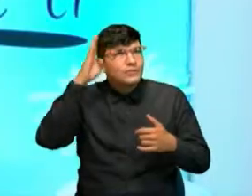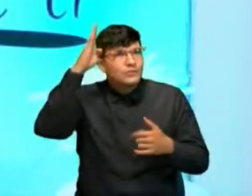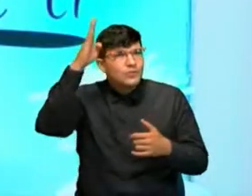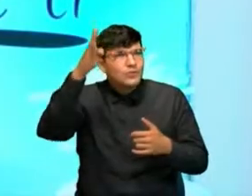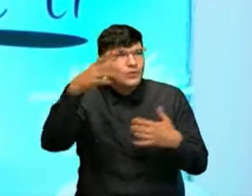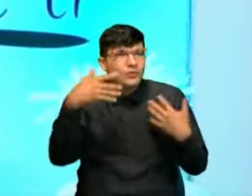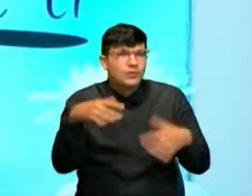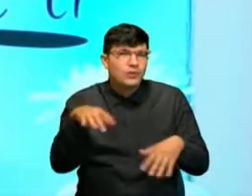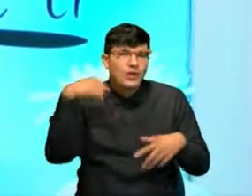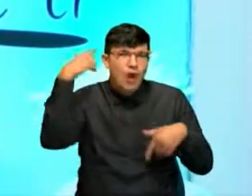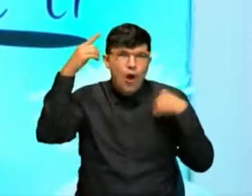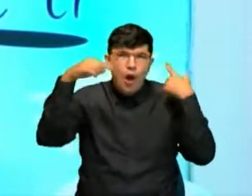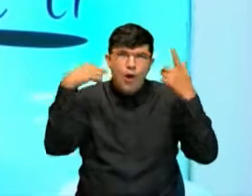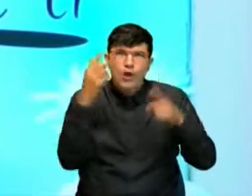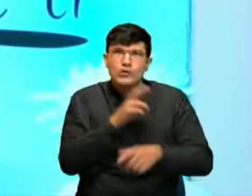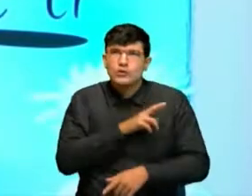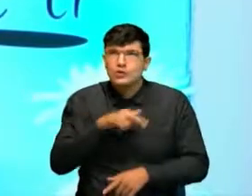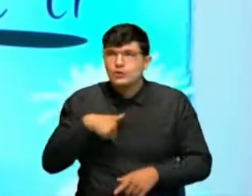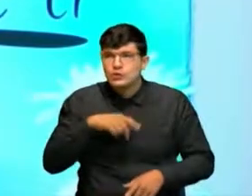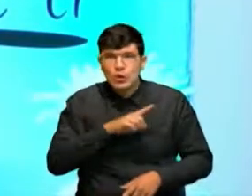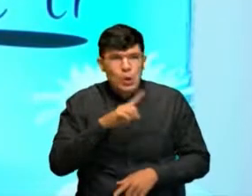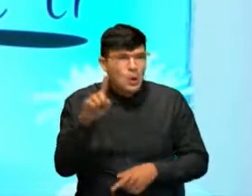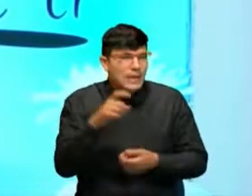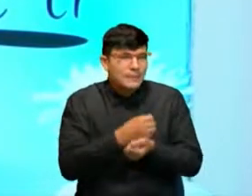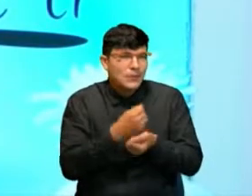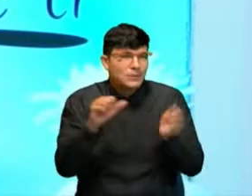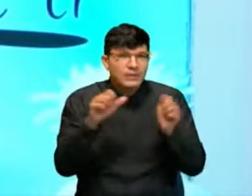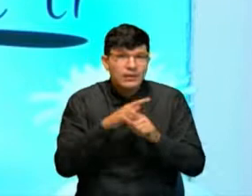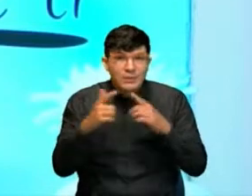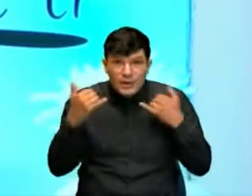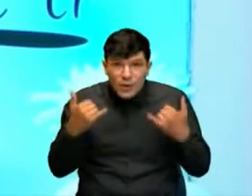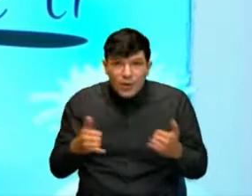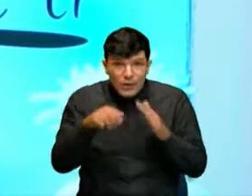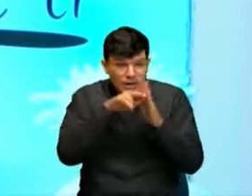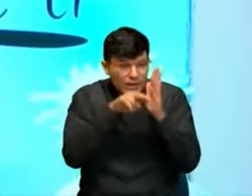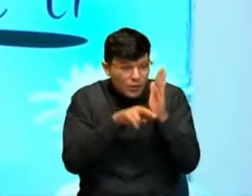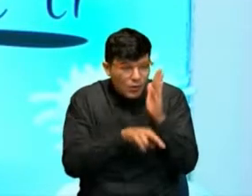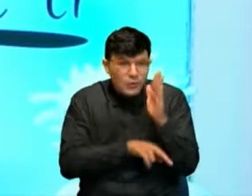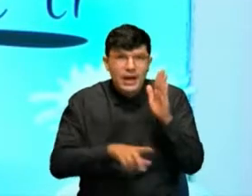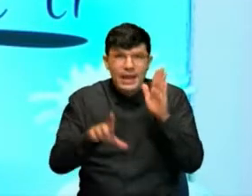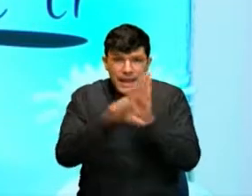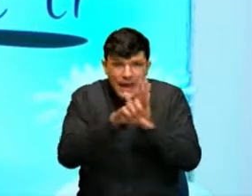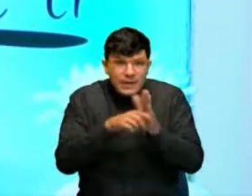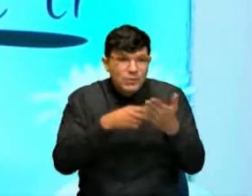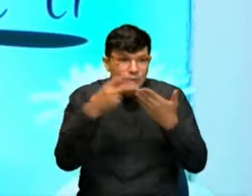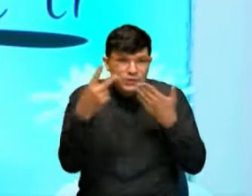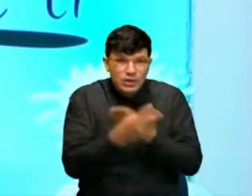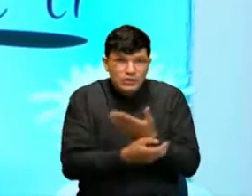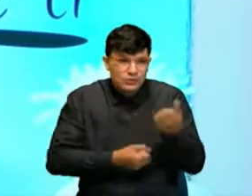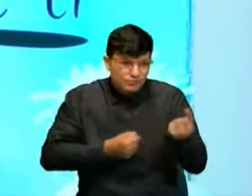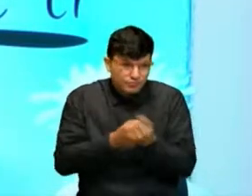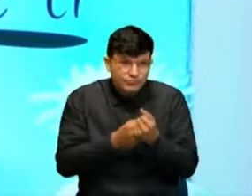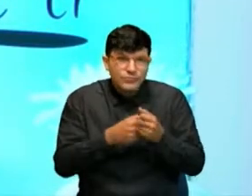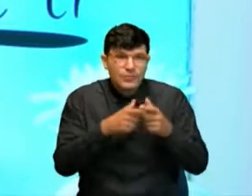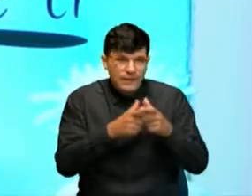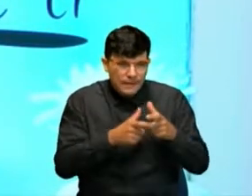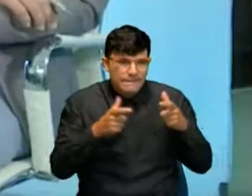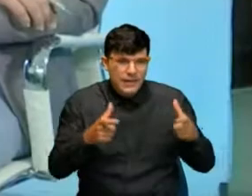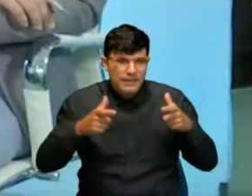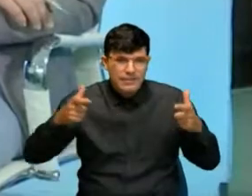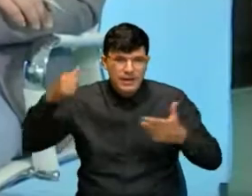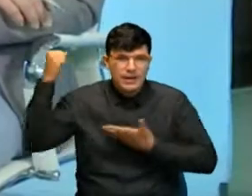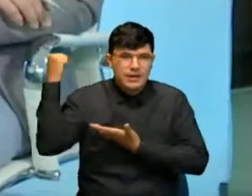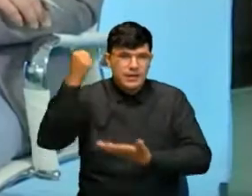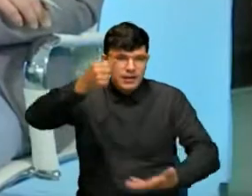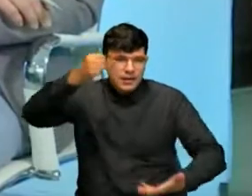es una completa locura, no lo podíamos permitir. Como está hoy el marco normativo colombiano, como esperamos vayan incrementando las inversiones,